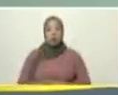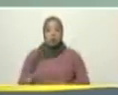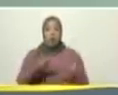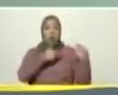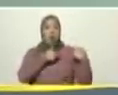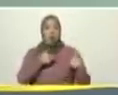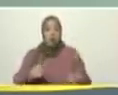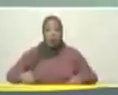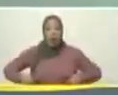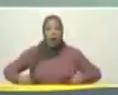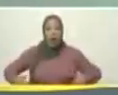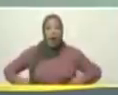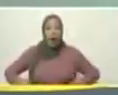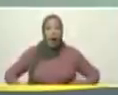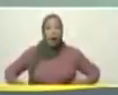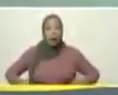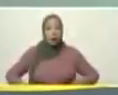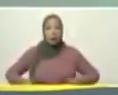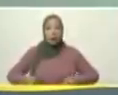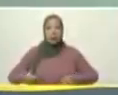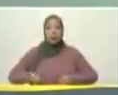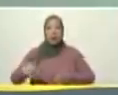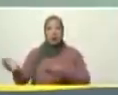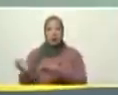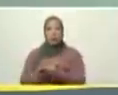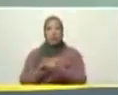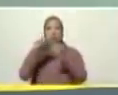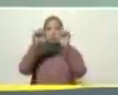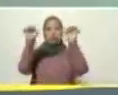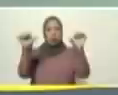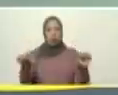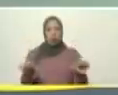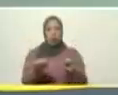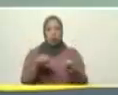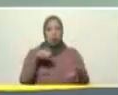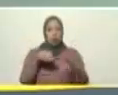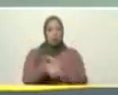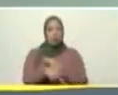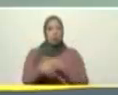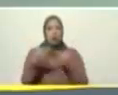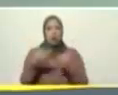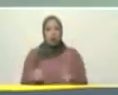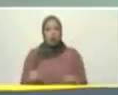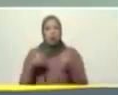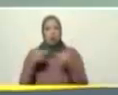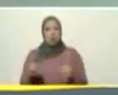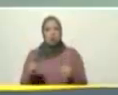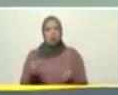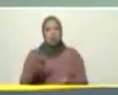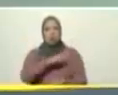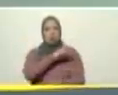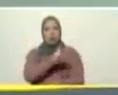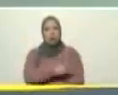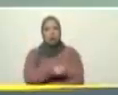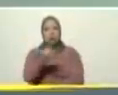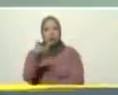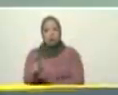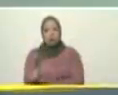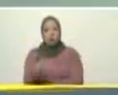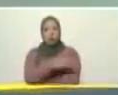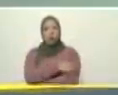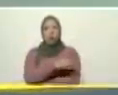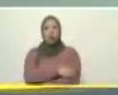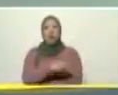satisfechos de haber conseguido dar el golpe de Estado con el ataque de falsa bandera, en particular de Puente Llaguno,